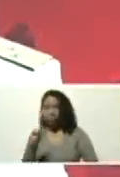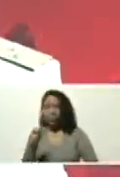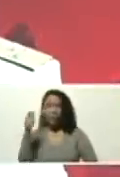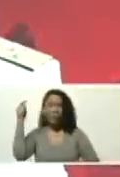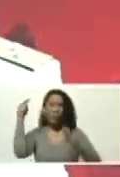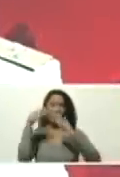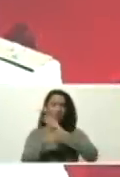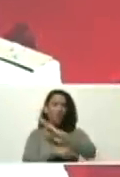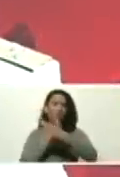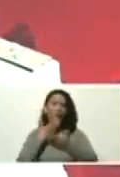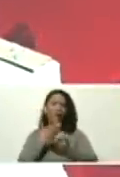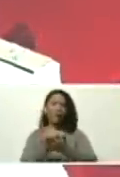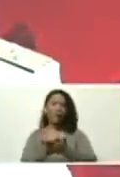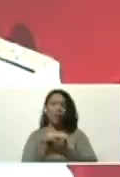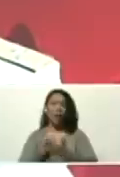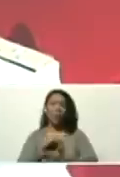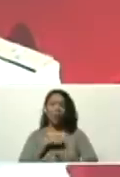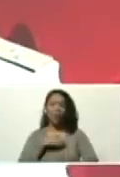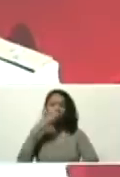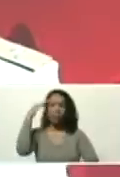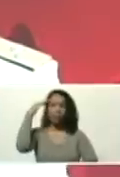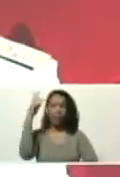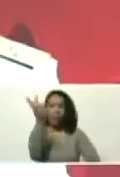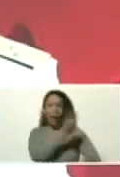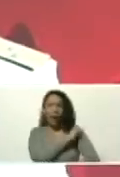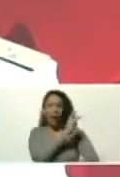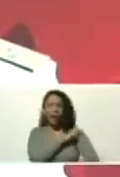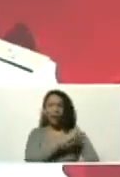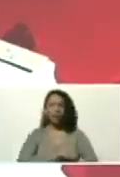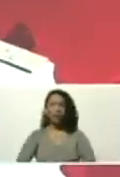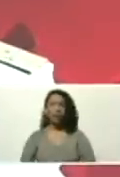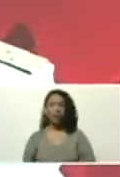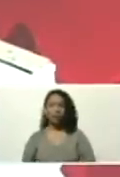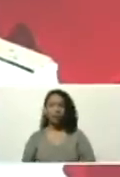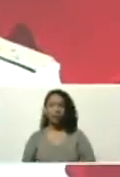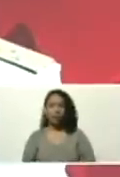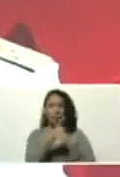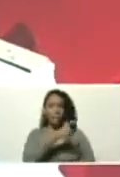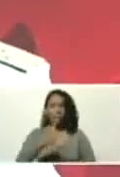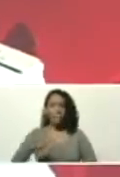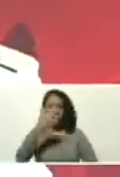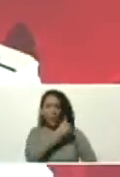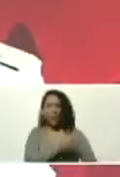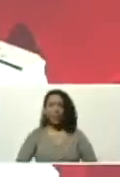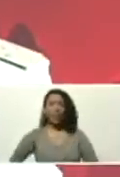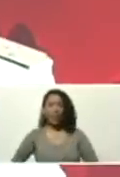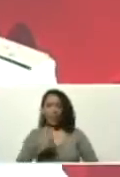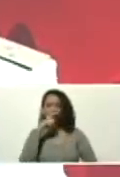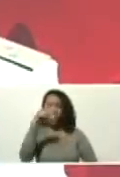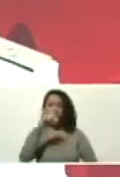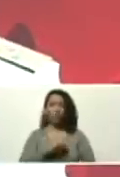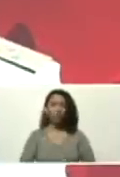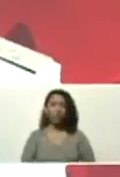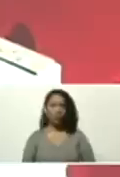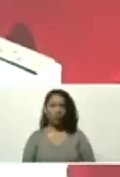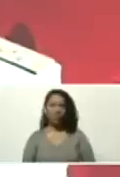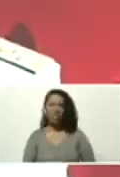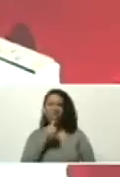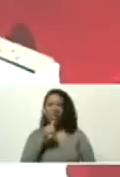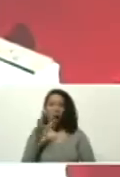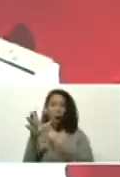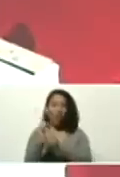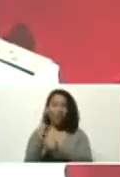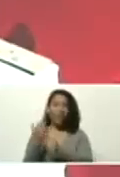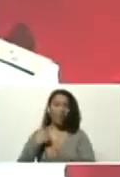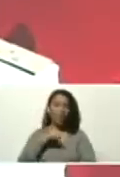Profundo agradecimiento a nuestro comandante en jefe, ciudadano Nicolás Maduro Moros, quien confió en